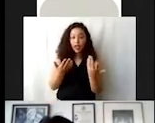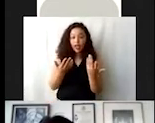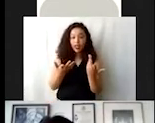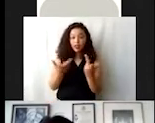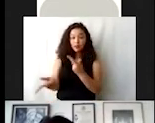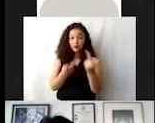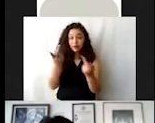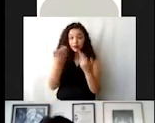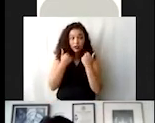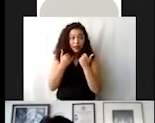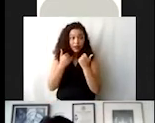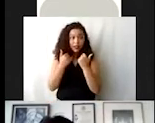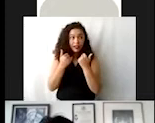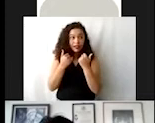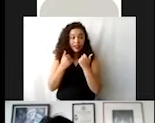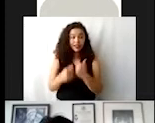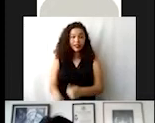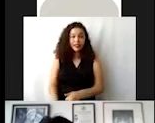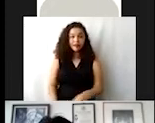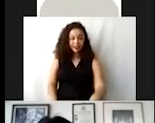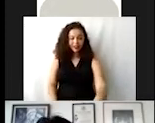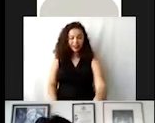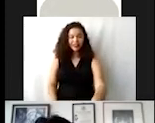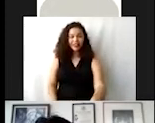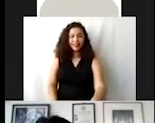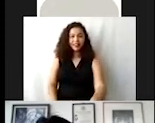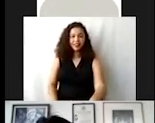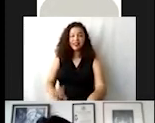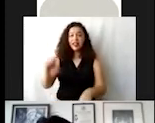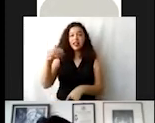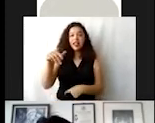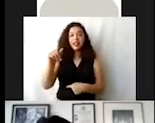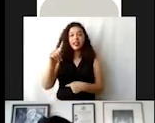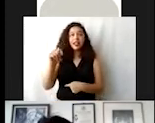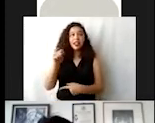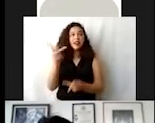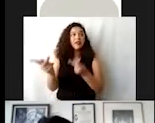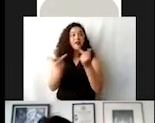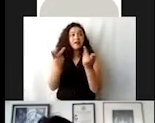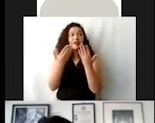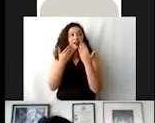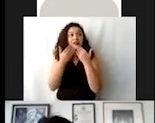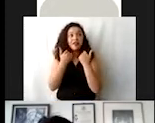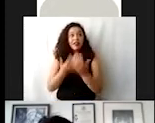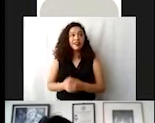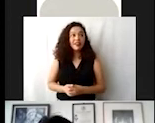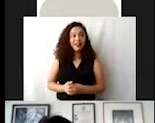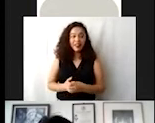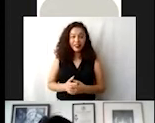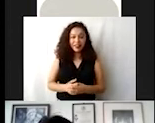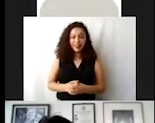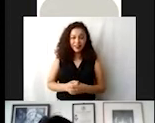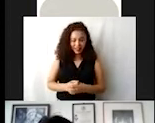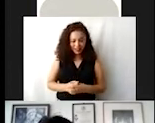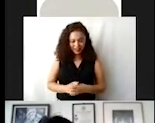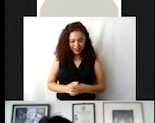preguntas? En el chat no tenemos ninguna duda, contador. No sé si alguien quiere activar su micrófono.